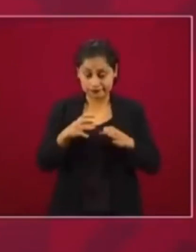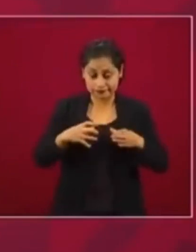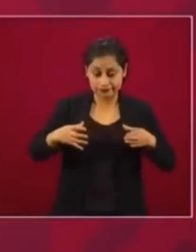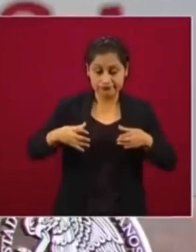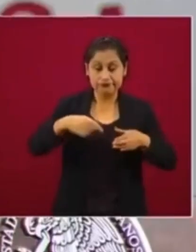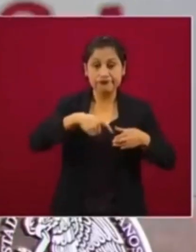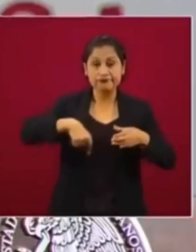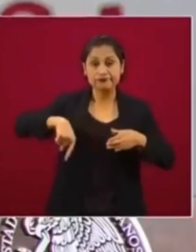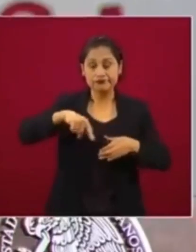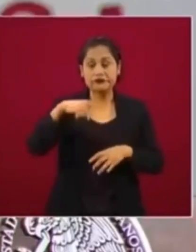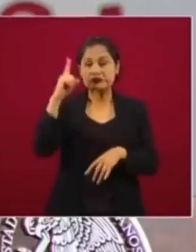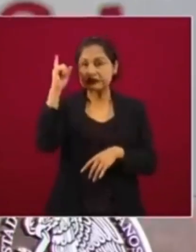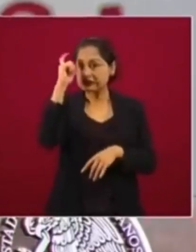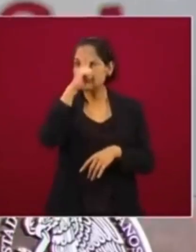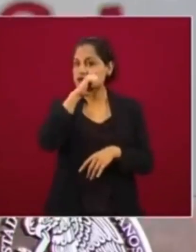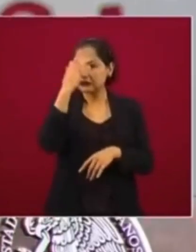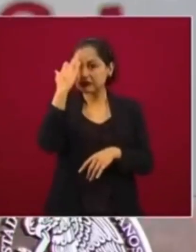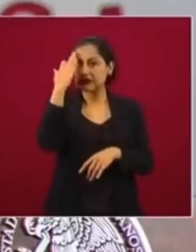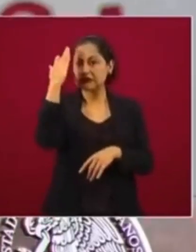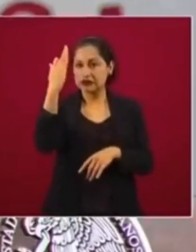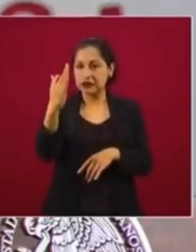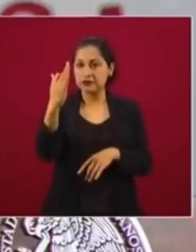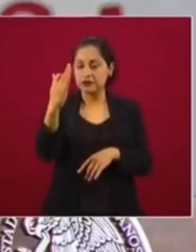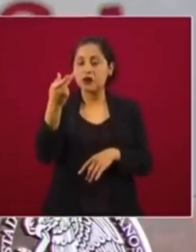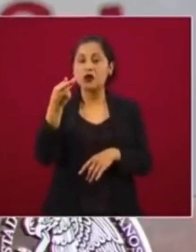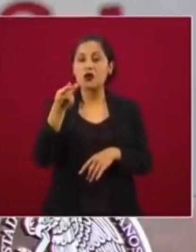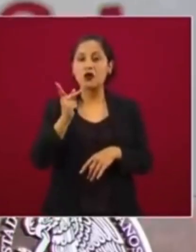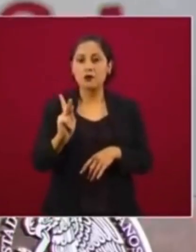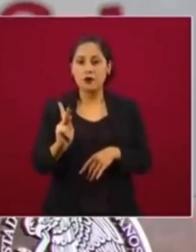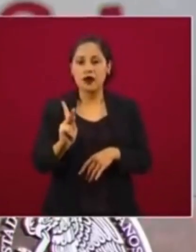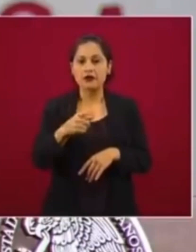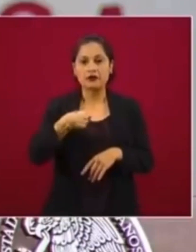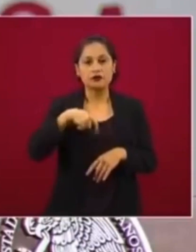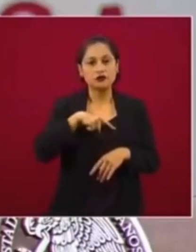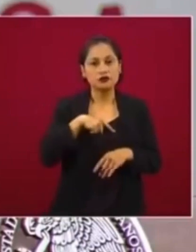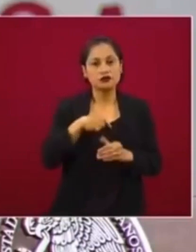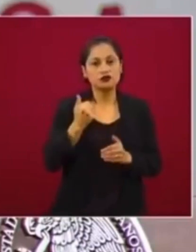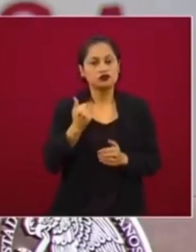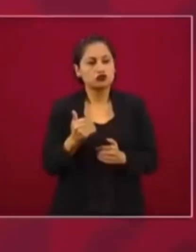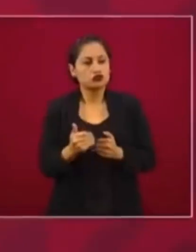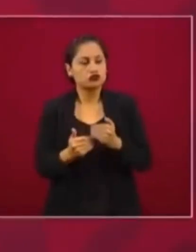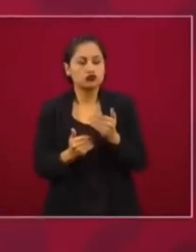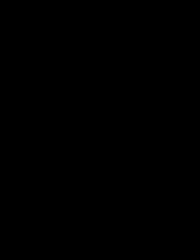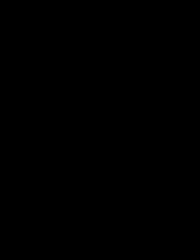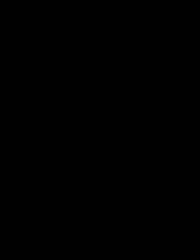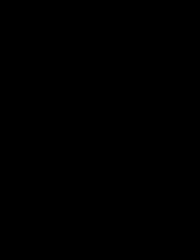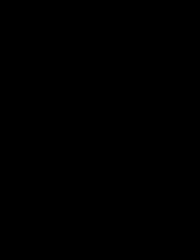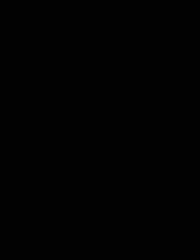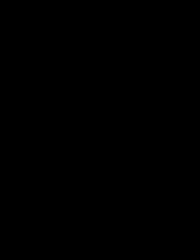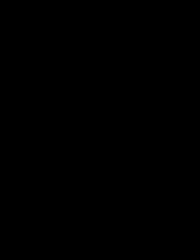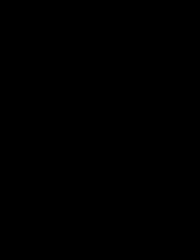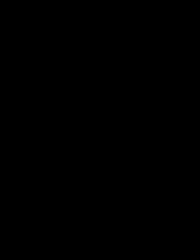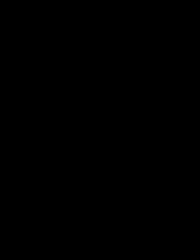Entonces, decirles, ahí vamos, estamos pendientes todos los días.